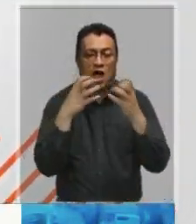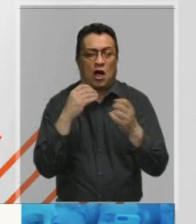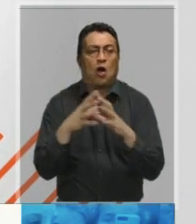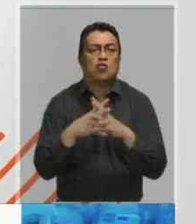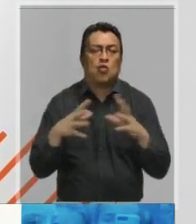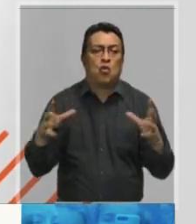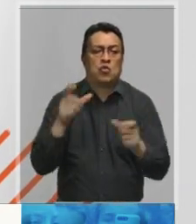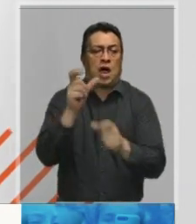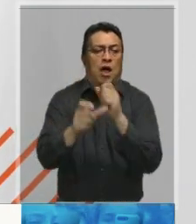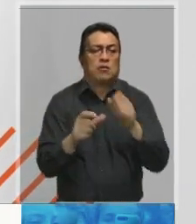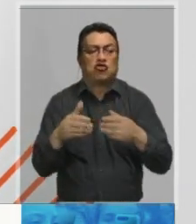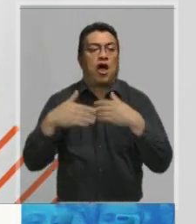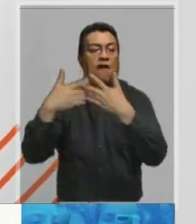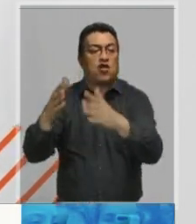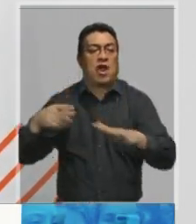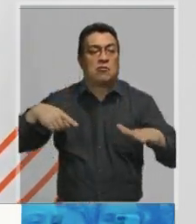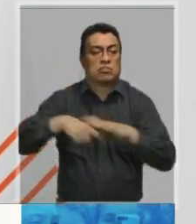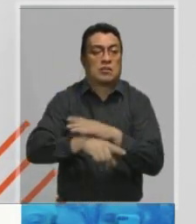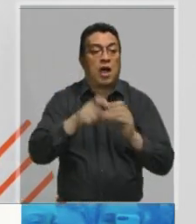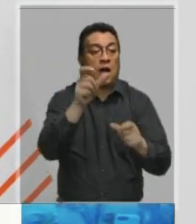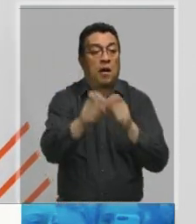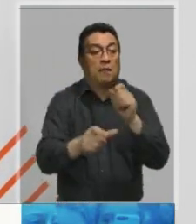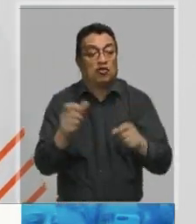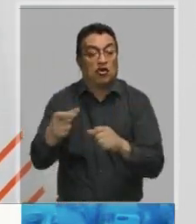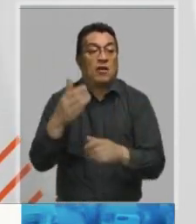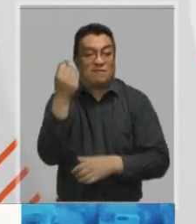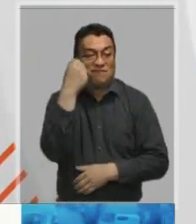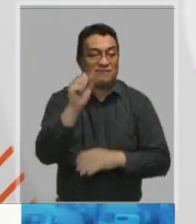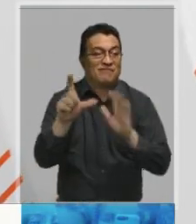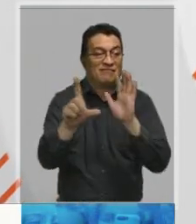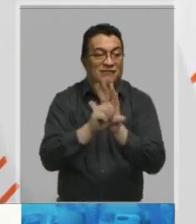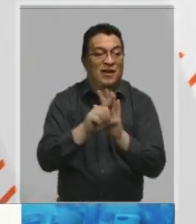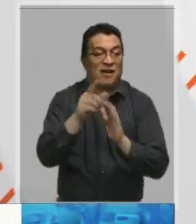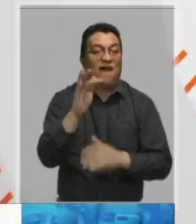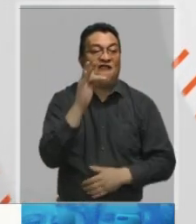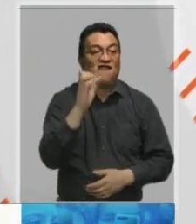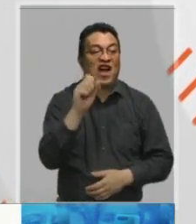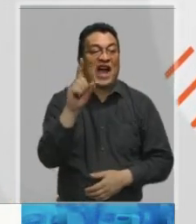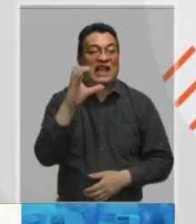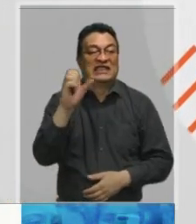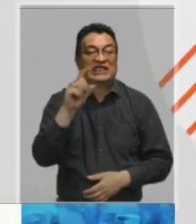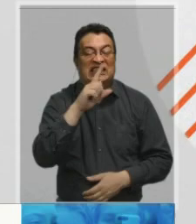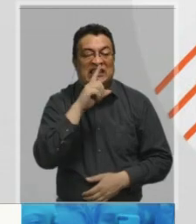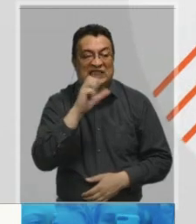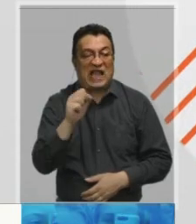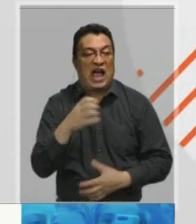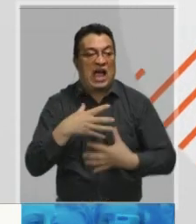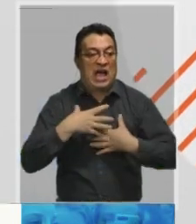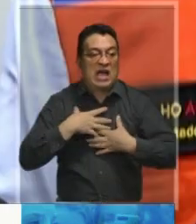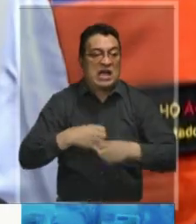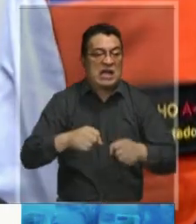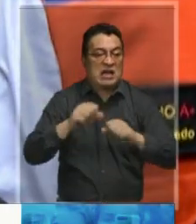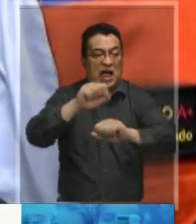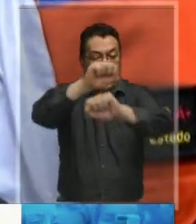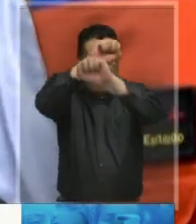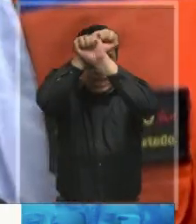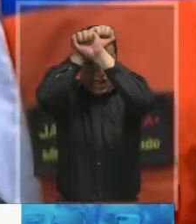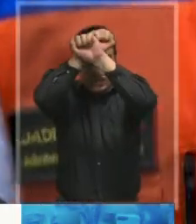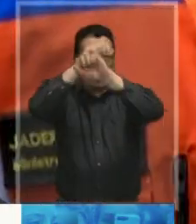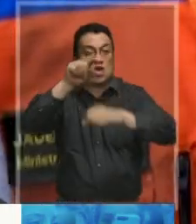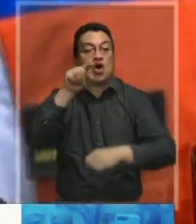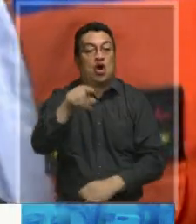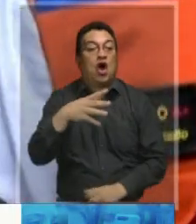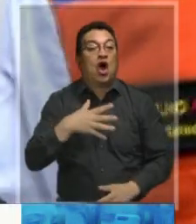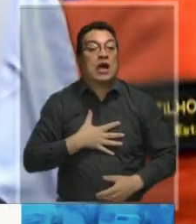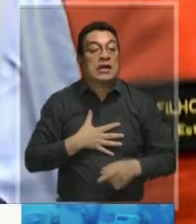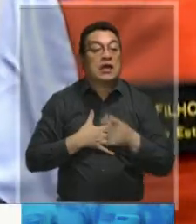Muita gente lá fora, pessoal. E essas pessoas, esses vândalos, fascistas fanáticos, sabe, fizeram o